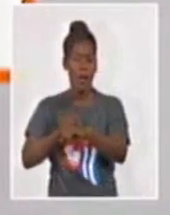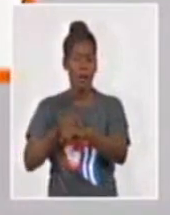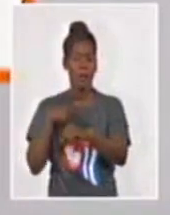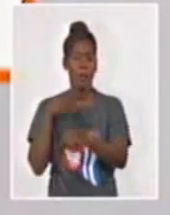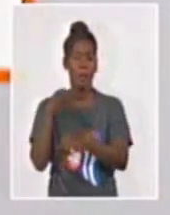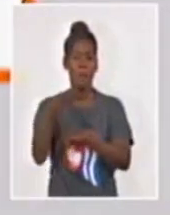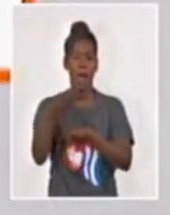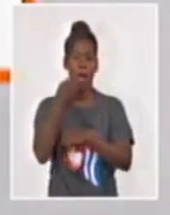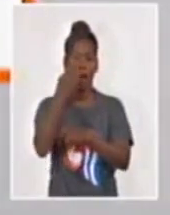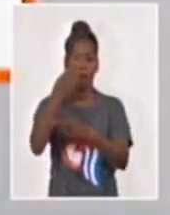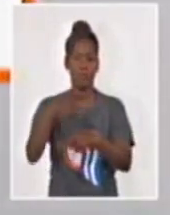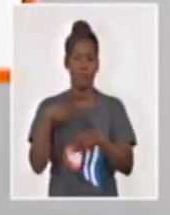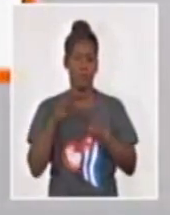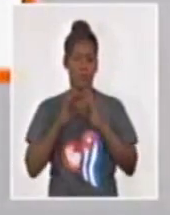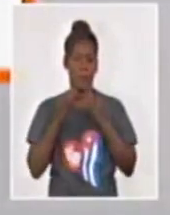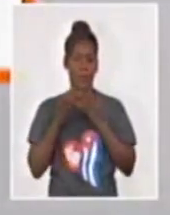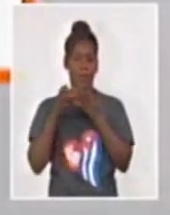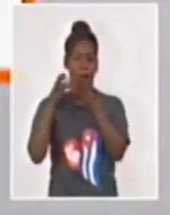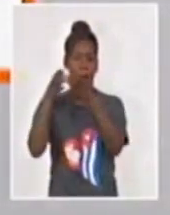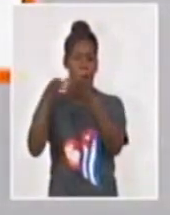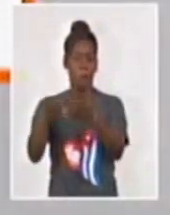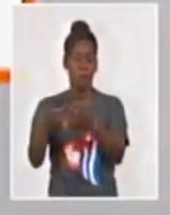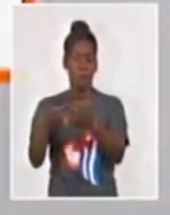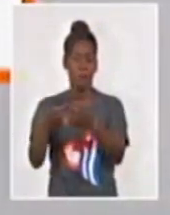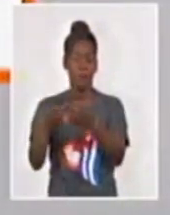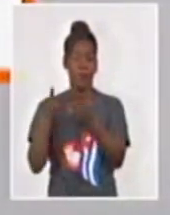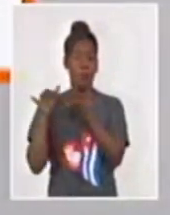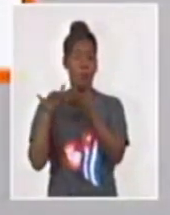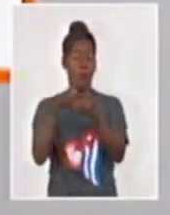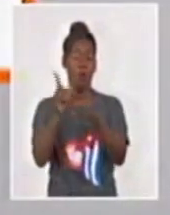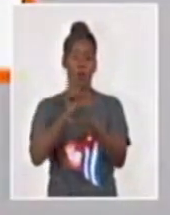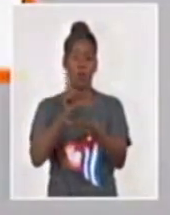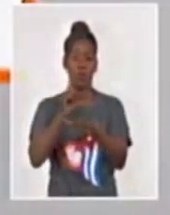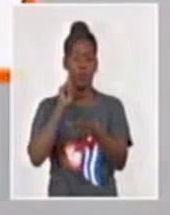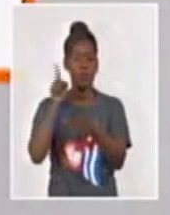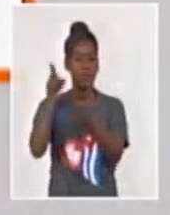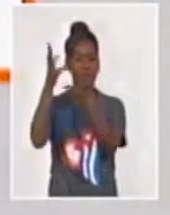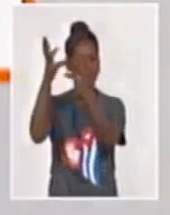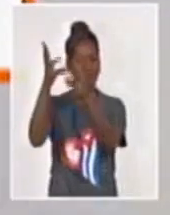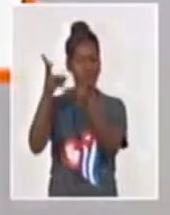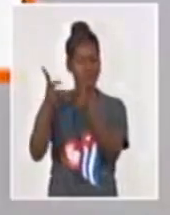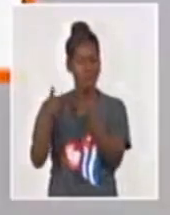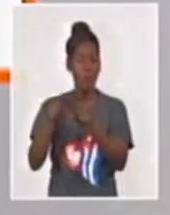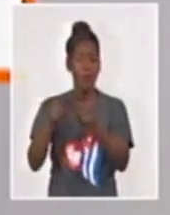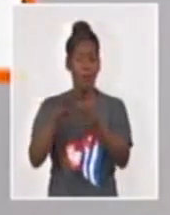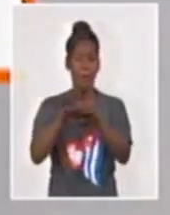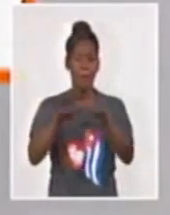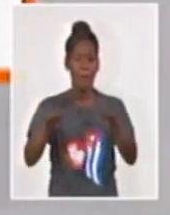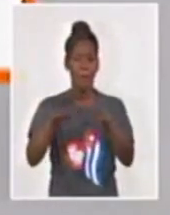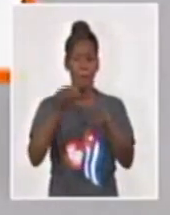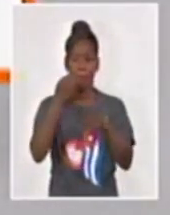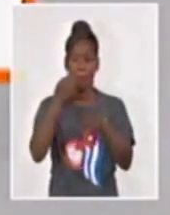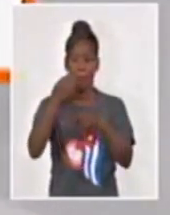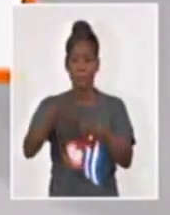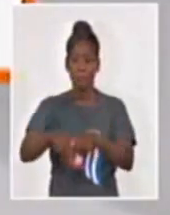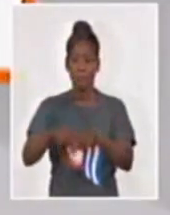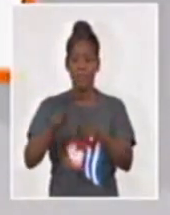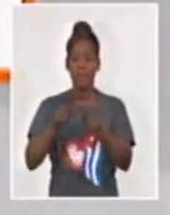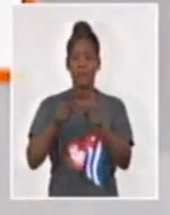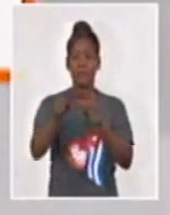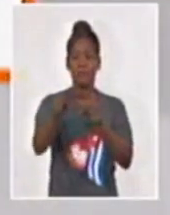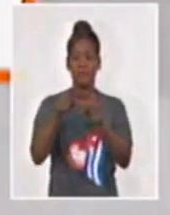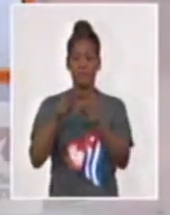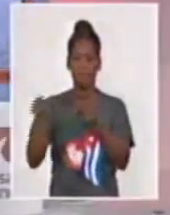servicio. En el caso de los círculos sociales, también van a tener una apertura y funcionarán a partir